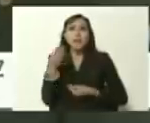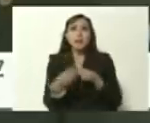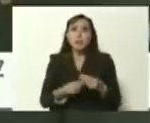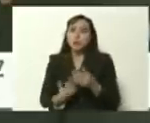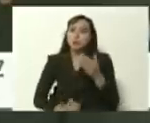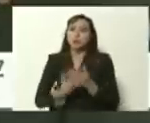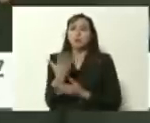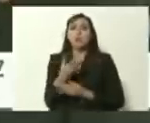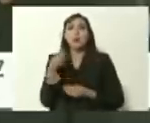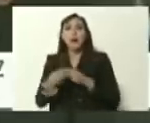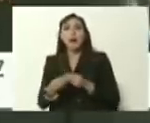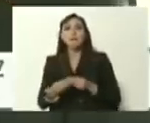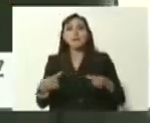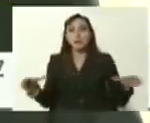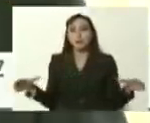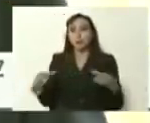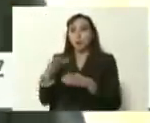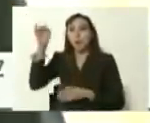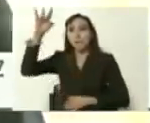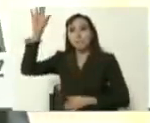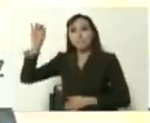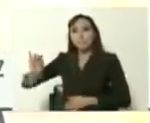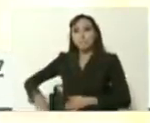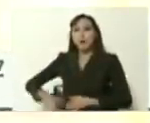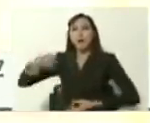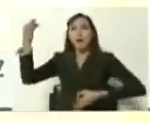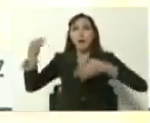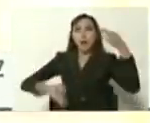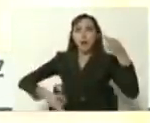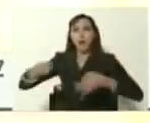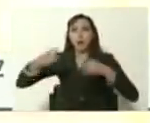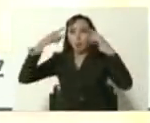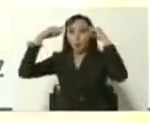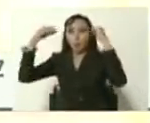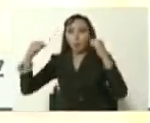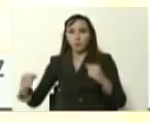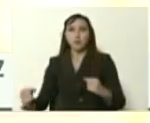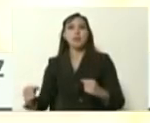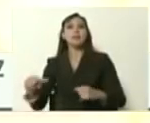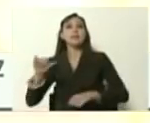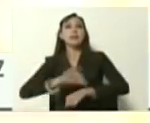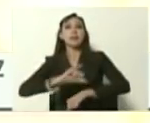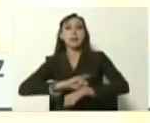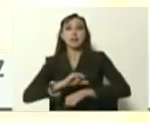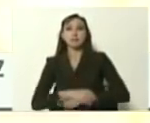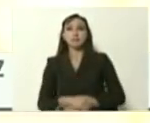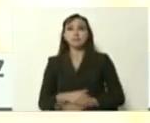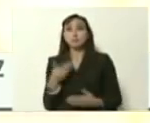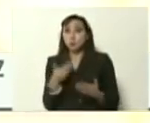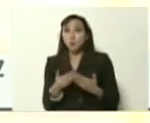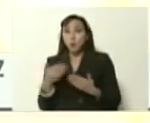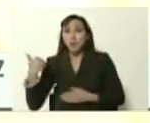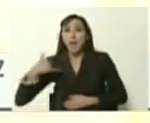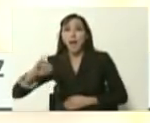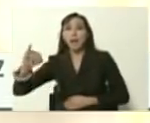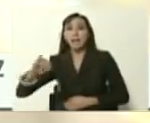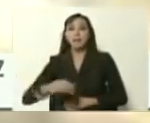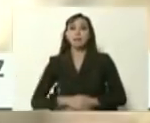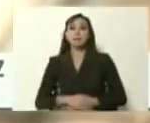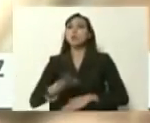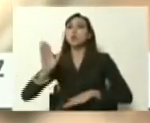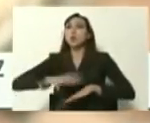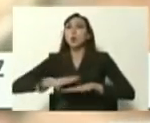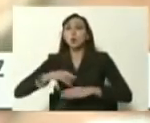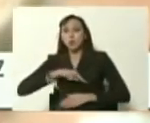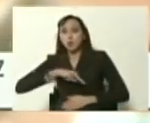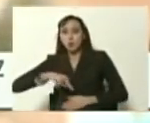construcción colectiva de pastores, pastoras, abogados de la Iglesia de Cristo, que tienen propuesta porque tenemos que